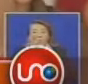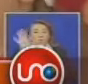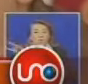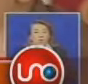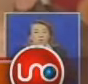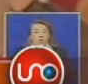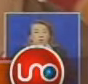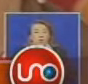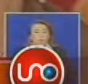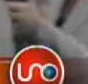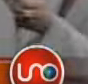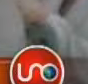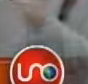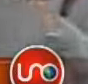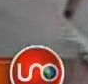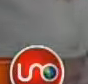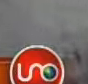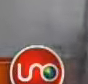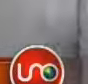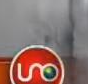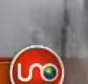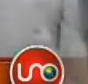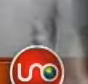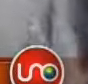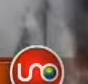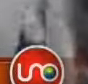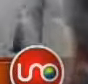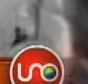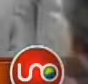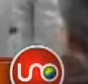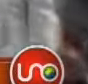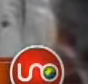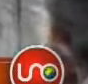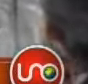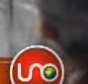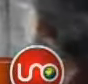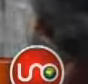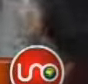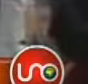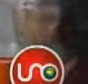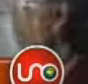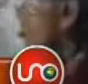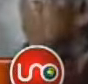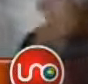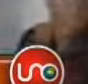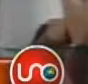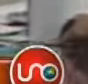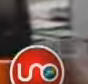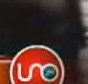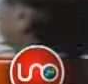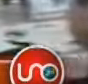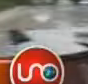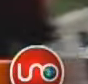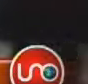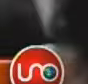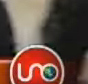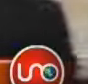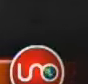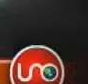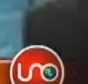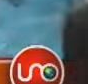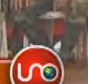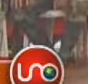país hermano y de un pueblo hermano. Correa además aseguró que el gobierno colombiano tiene una doble moral y que maneja a su beneficio